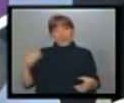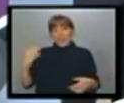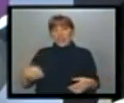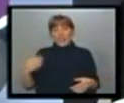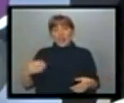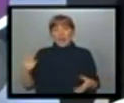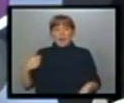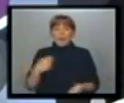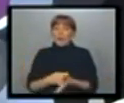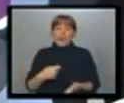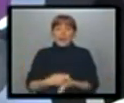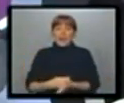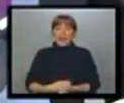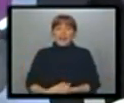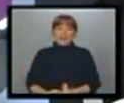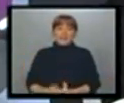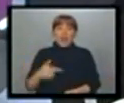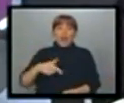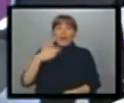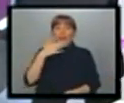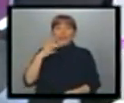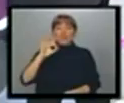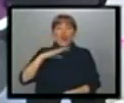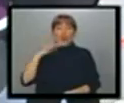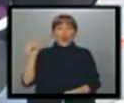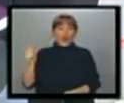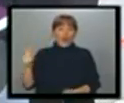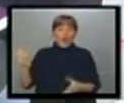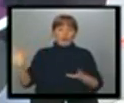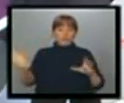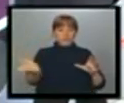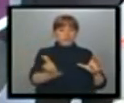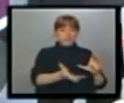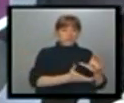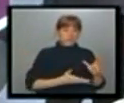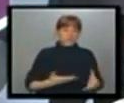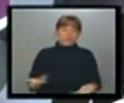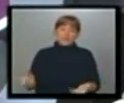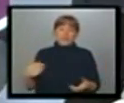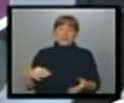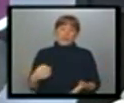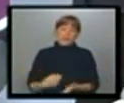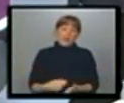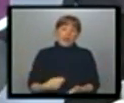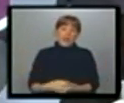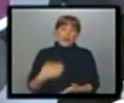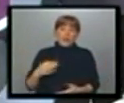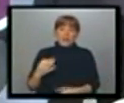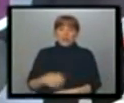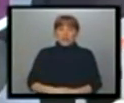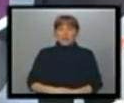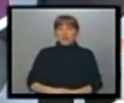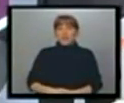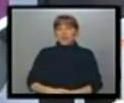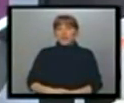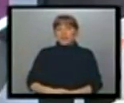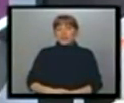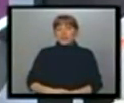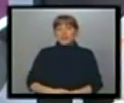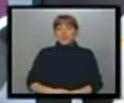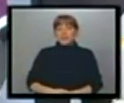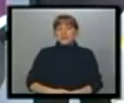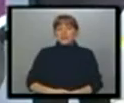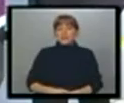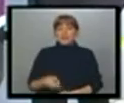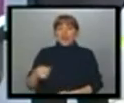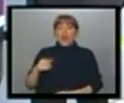ayer, como que todo eso después termina impactando en el bolsillo, lo encontrás en el producto en el supermercado, ¿no? No sé si eso se nota. Bueno, ¿sabés la